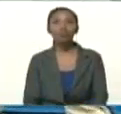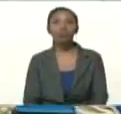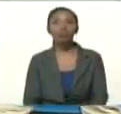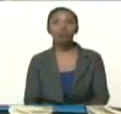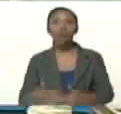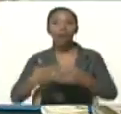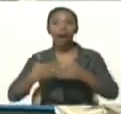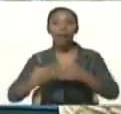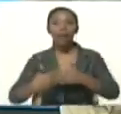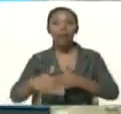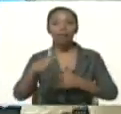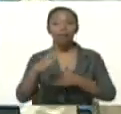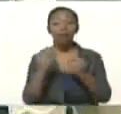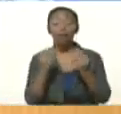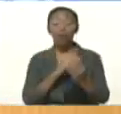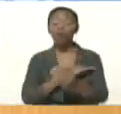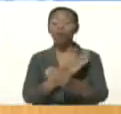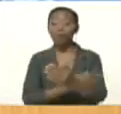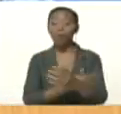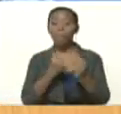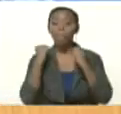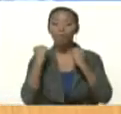Pa'lante, mucha fuerza, bueno.